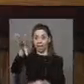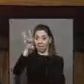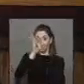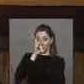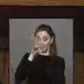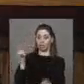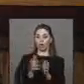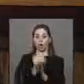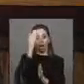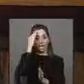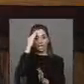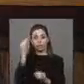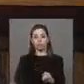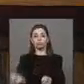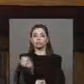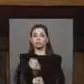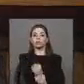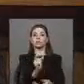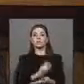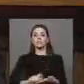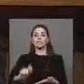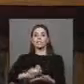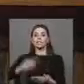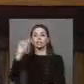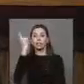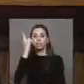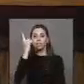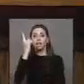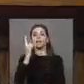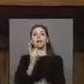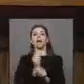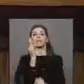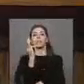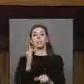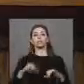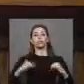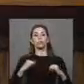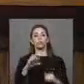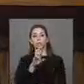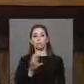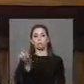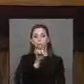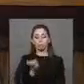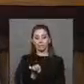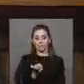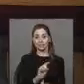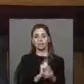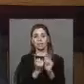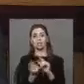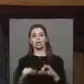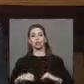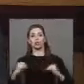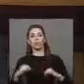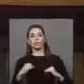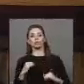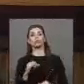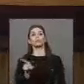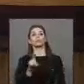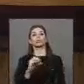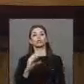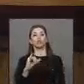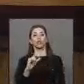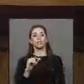liderazgo lo llevó a ser secretario general de la Federación Juvenil Socialista, la que luego sería la Juventud Socialista.